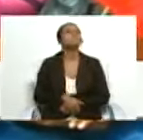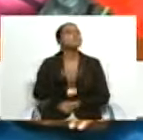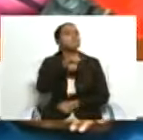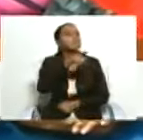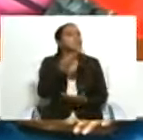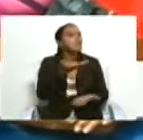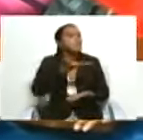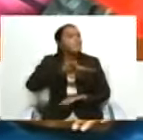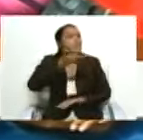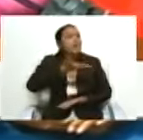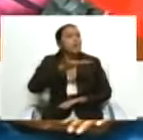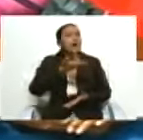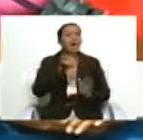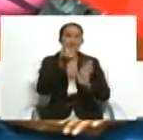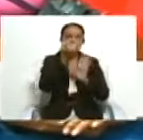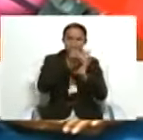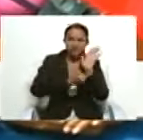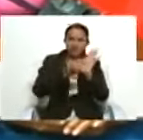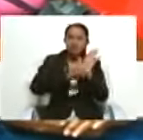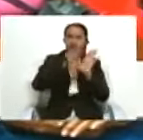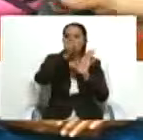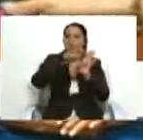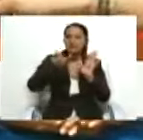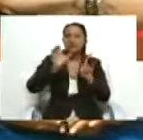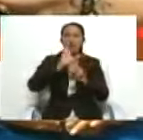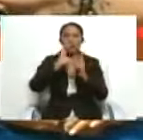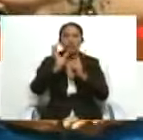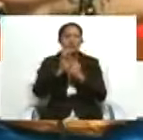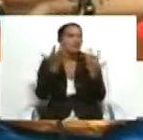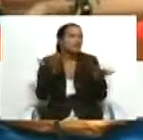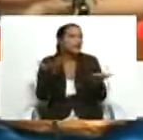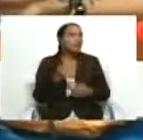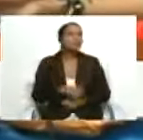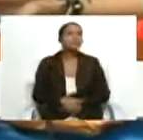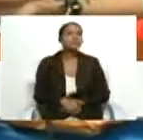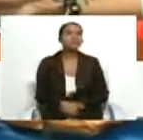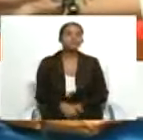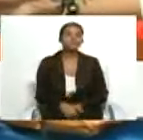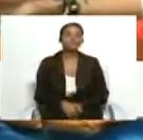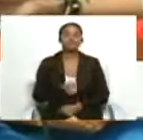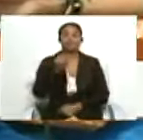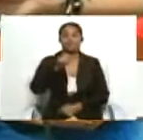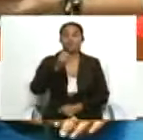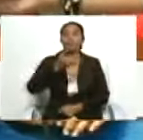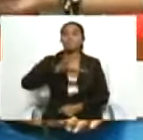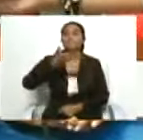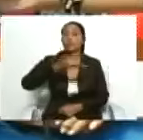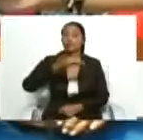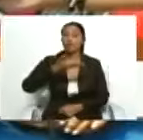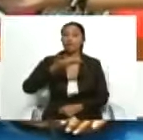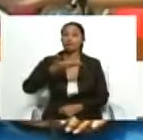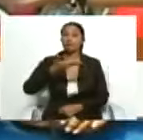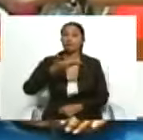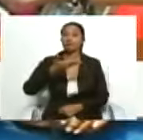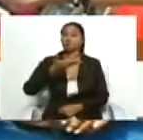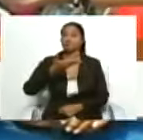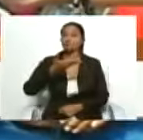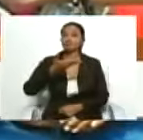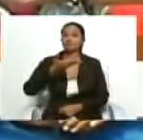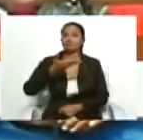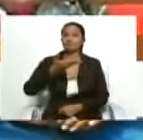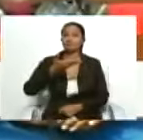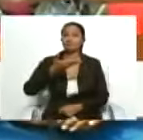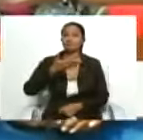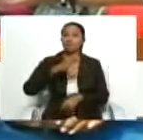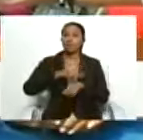hoy hagan un registro a los cultores, cultoras, artistas y creadores? Es importante porque primeramente uno